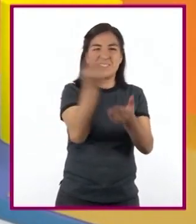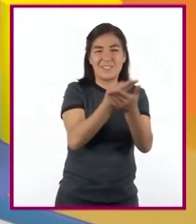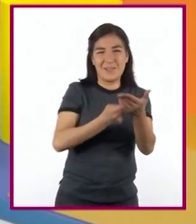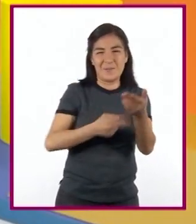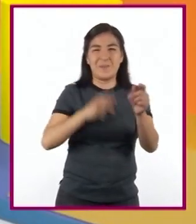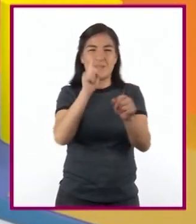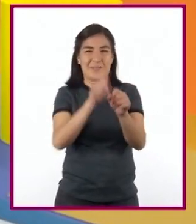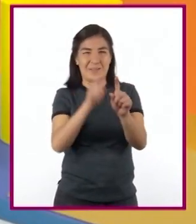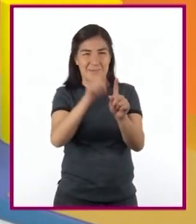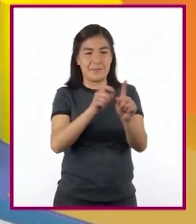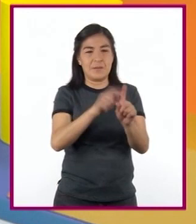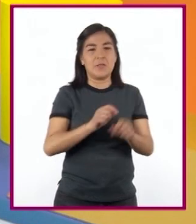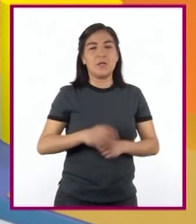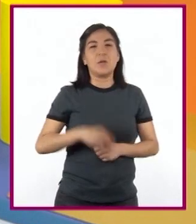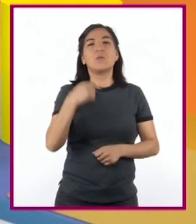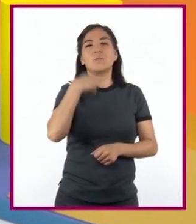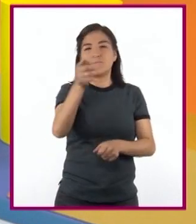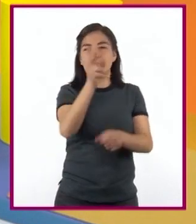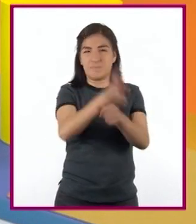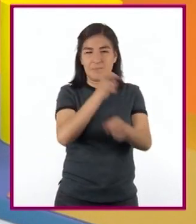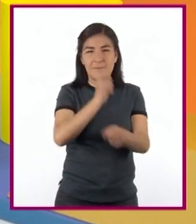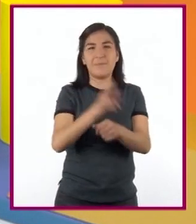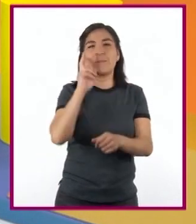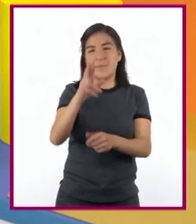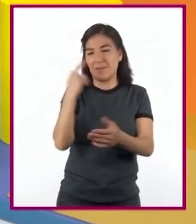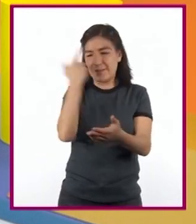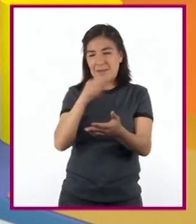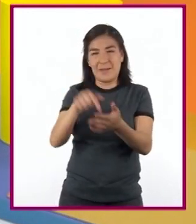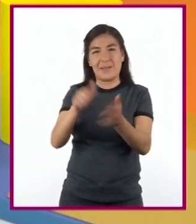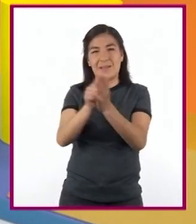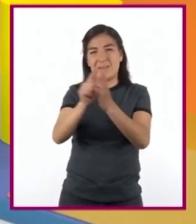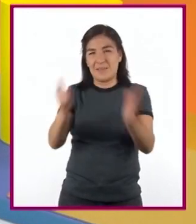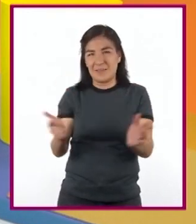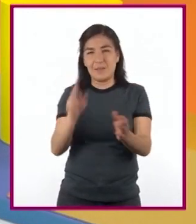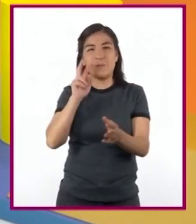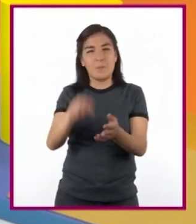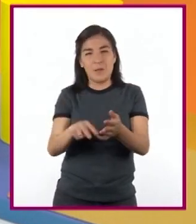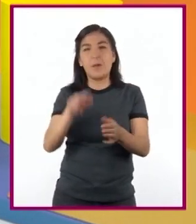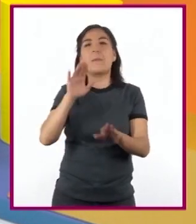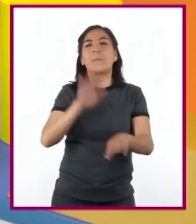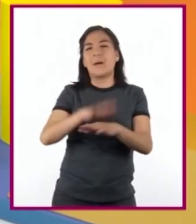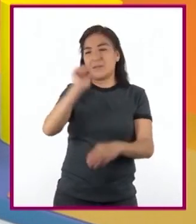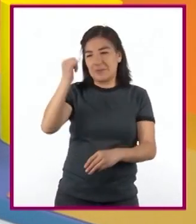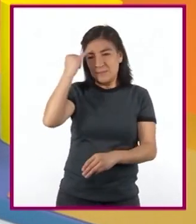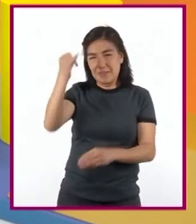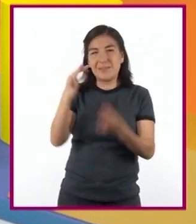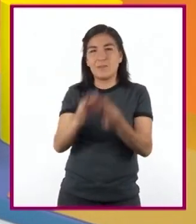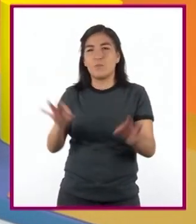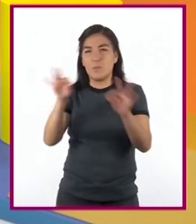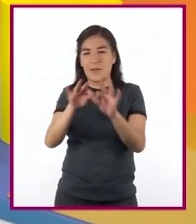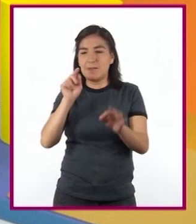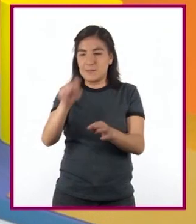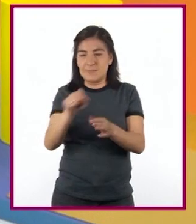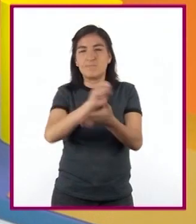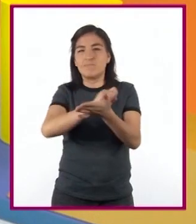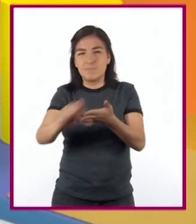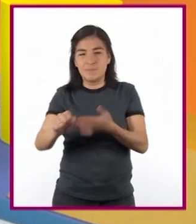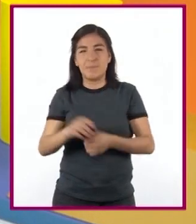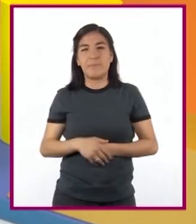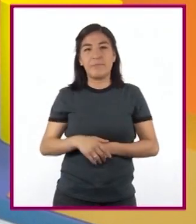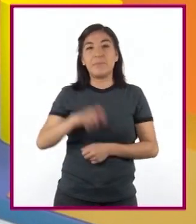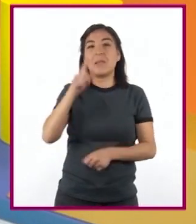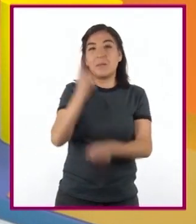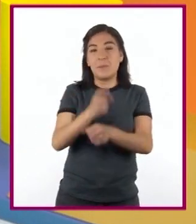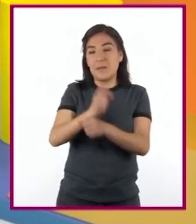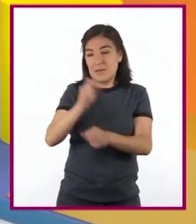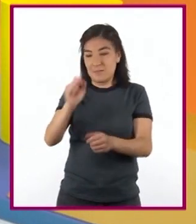Les invitamos a revisar el tema en su libro de texto y resaltar las ideas principales. Lo encuentran en el